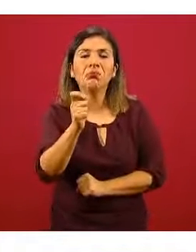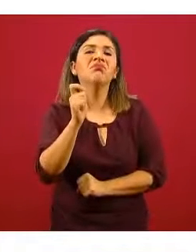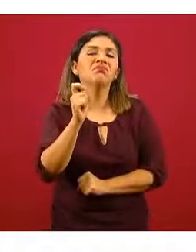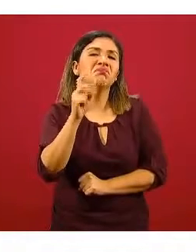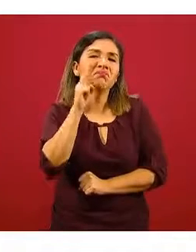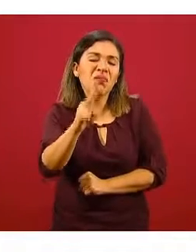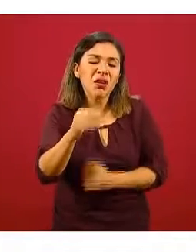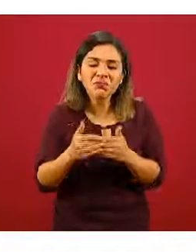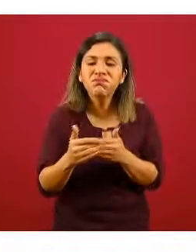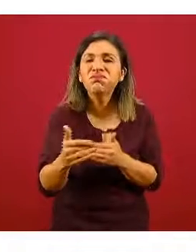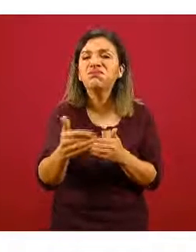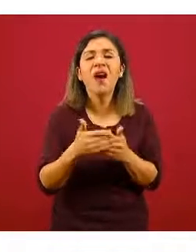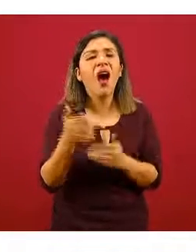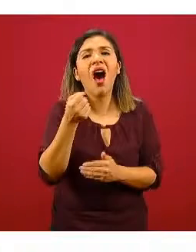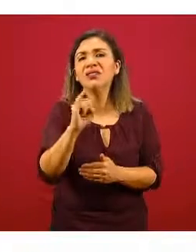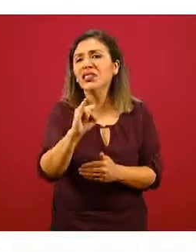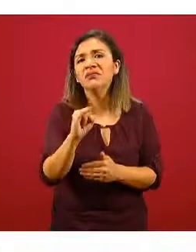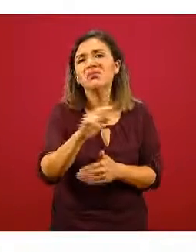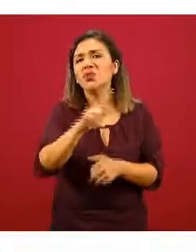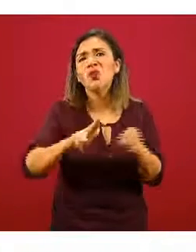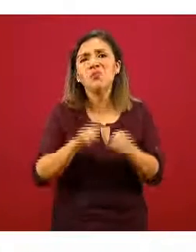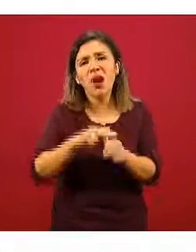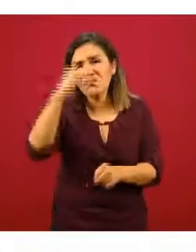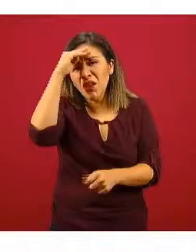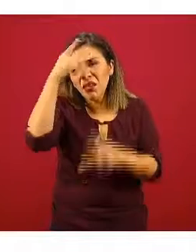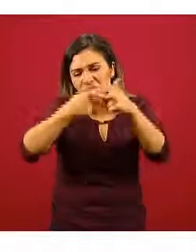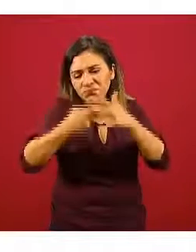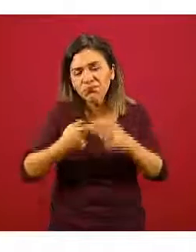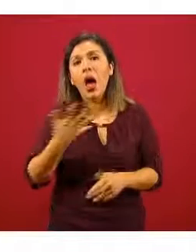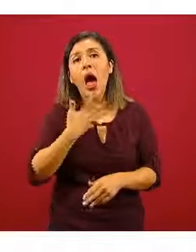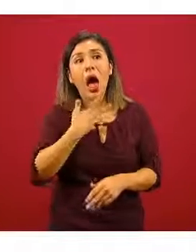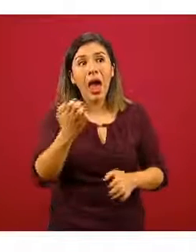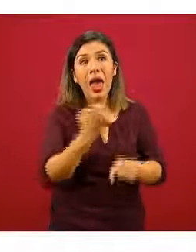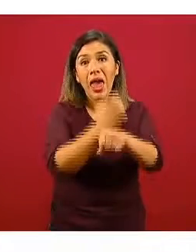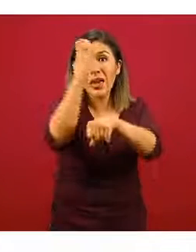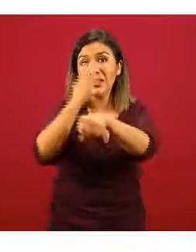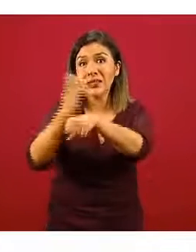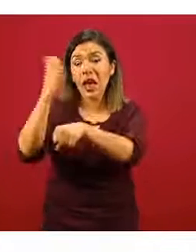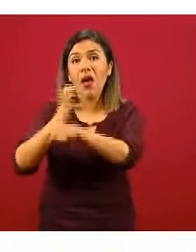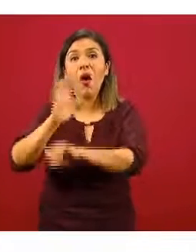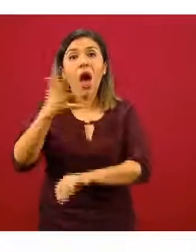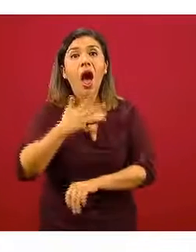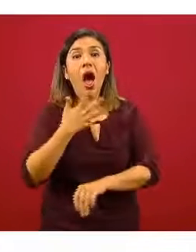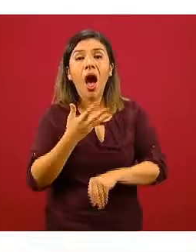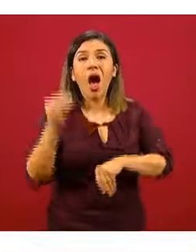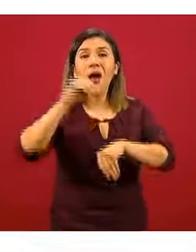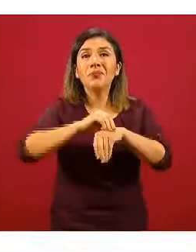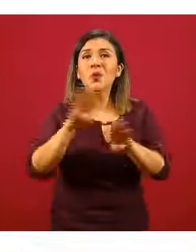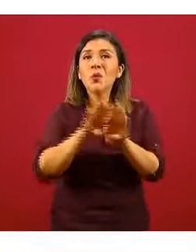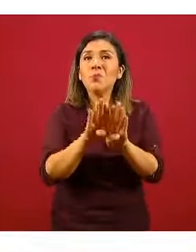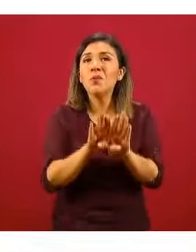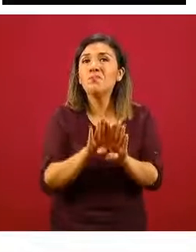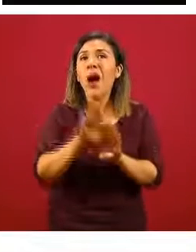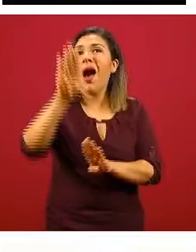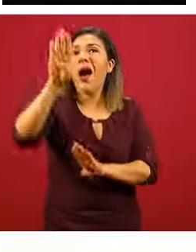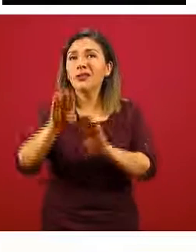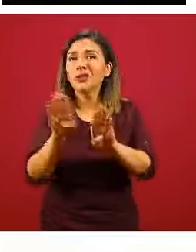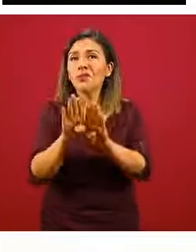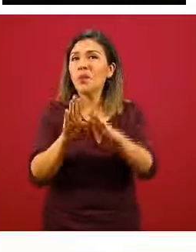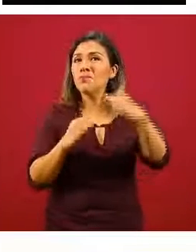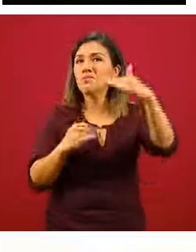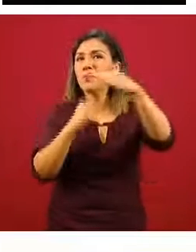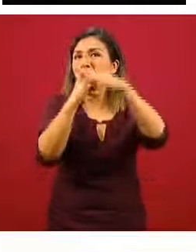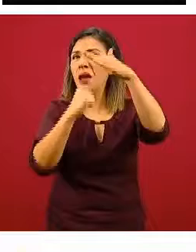esperando en función que, además de los estados que ya estaban llegando o pasando sus picos epidémicos, se van